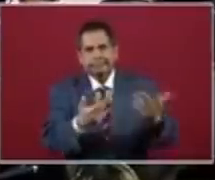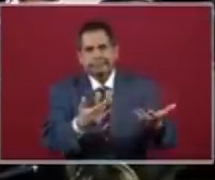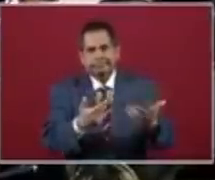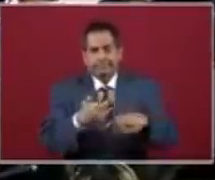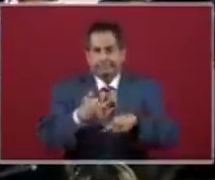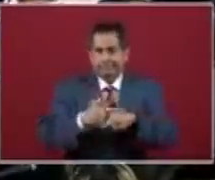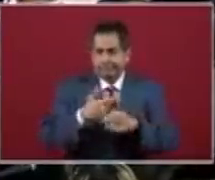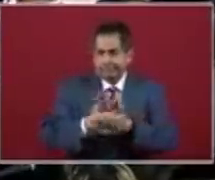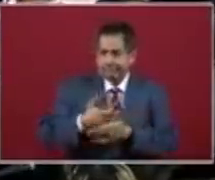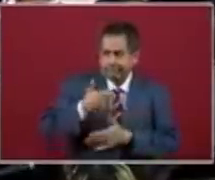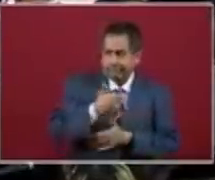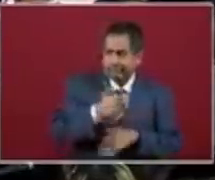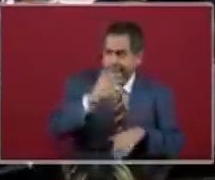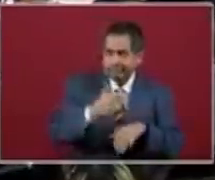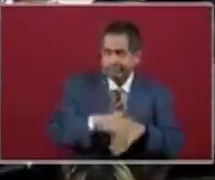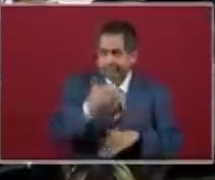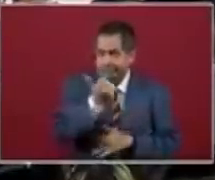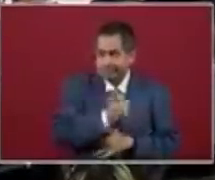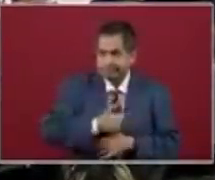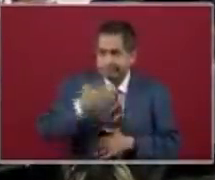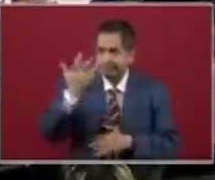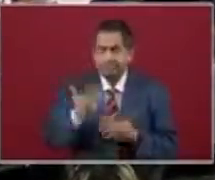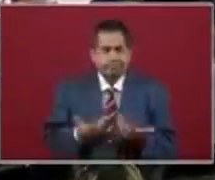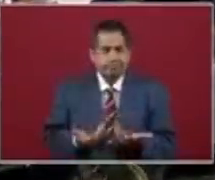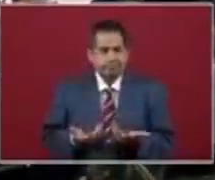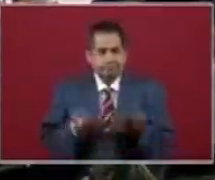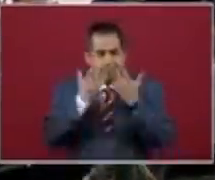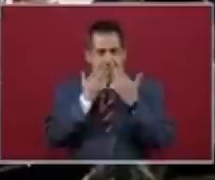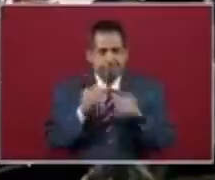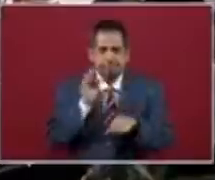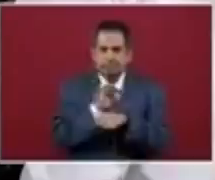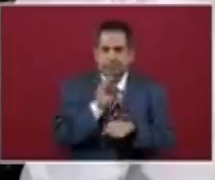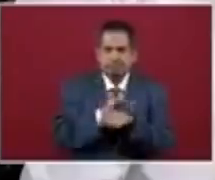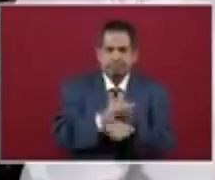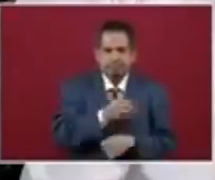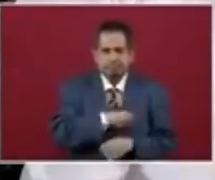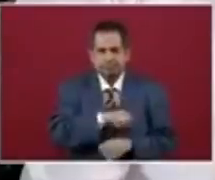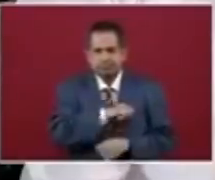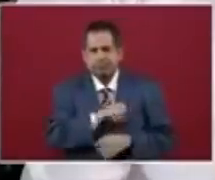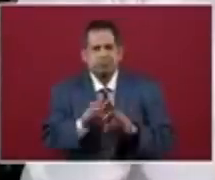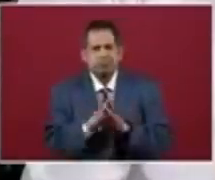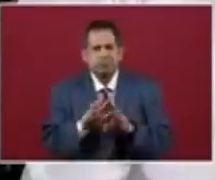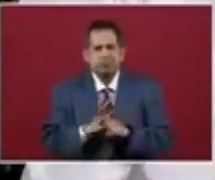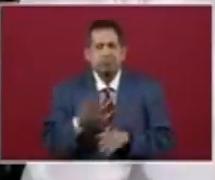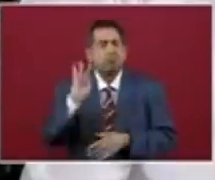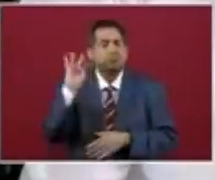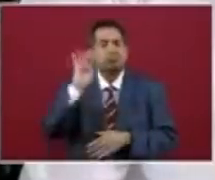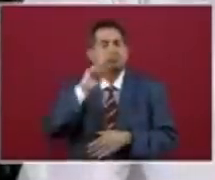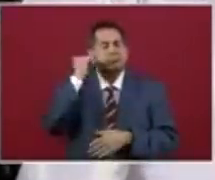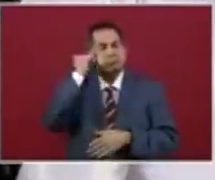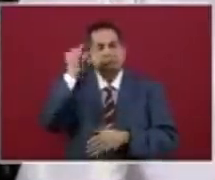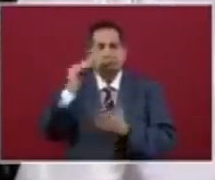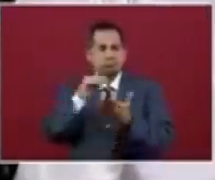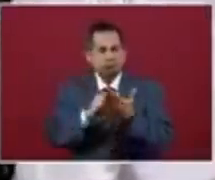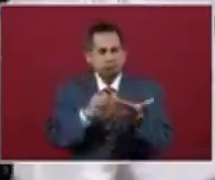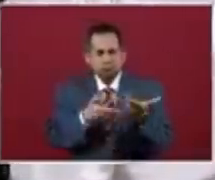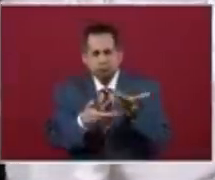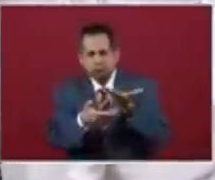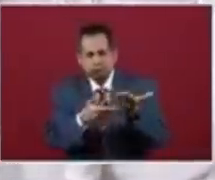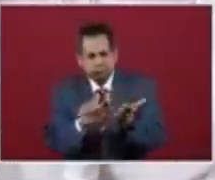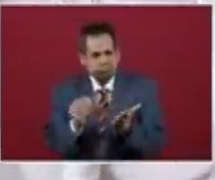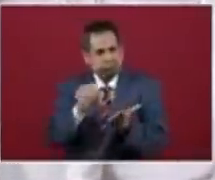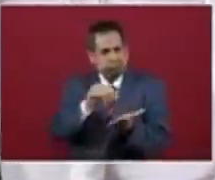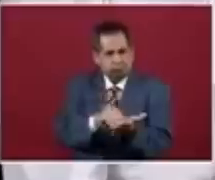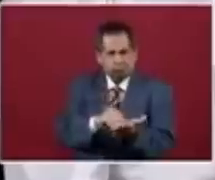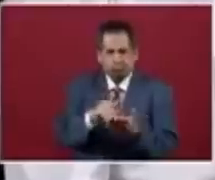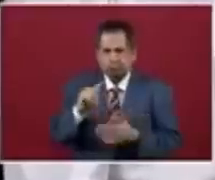muy caro, sí. Y pues no tienen servicios de salud. ¿Estarían dispuestos a poner como condición en las negociaciones